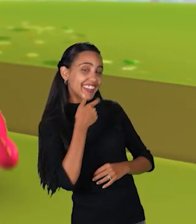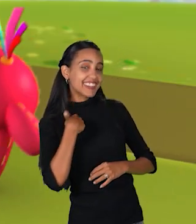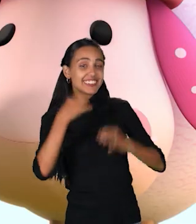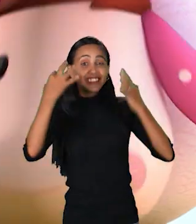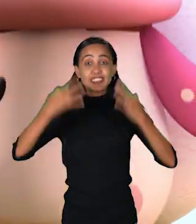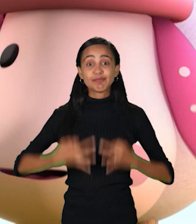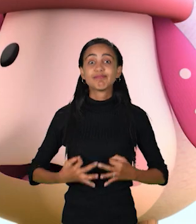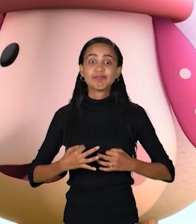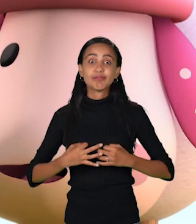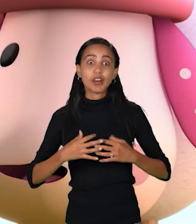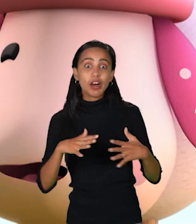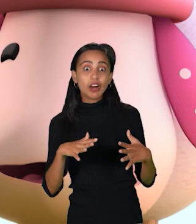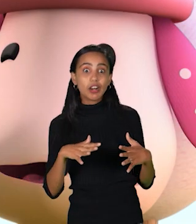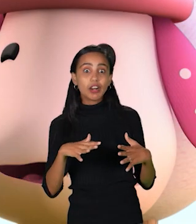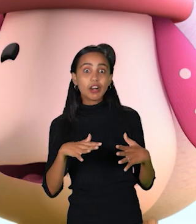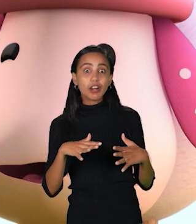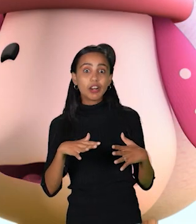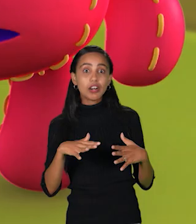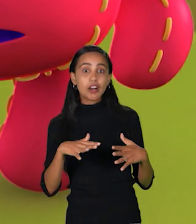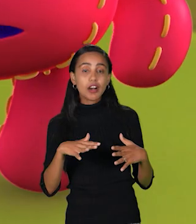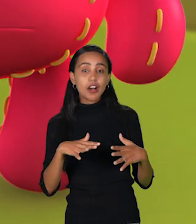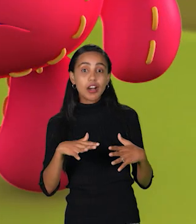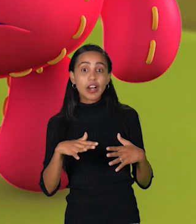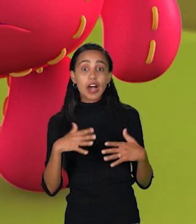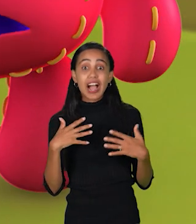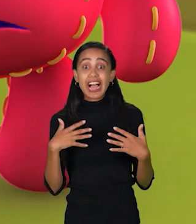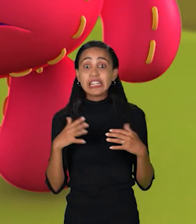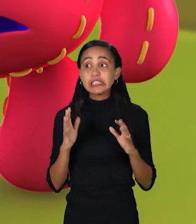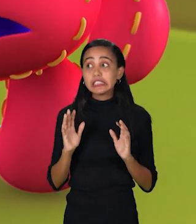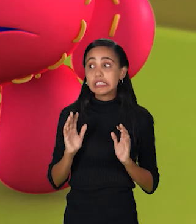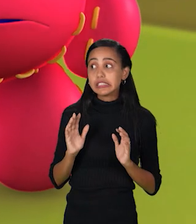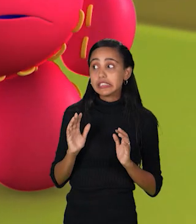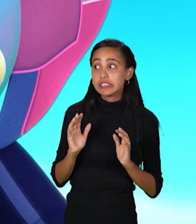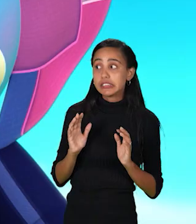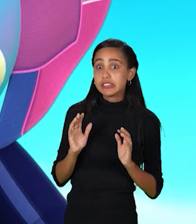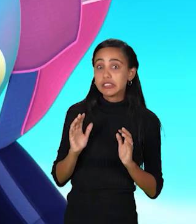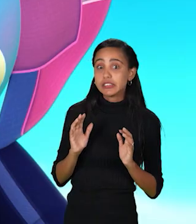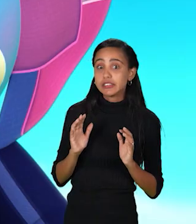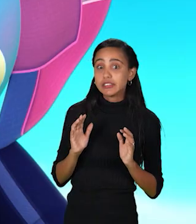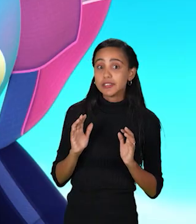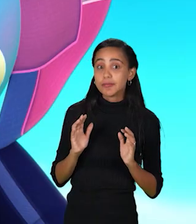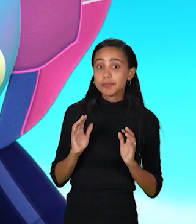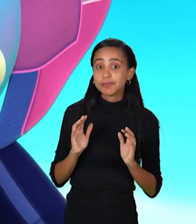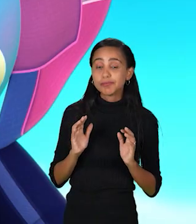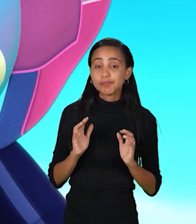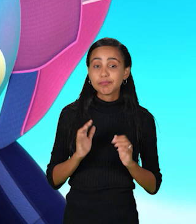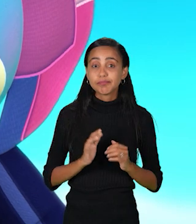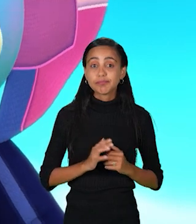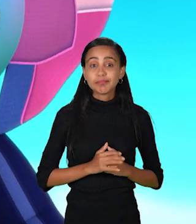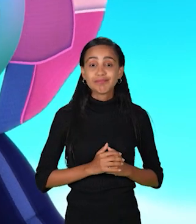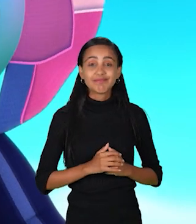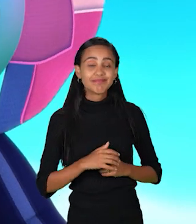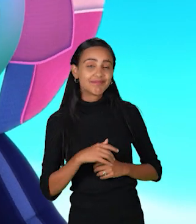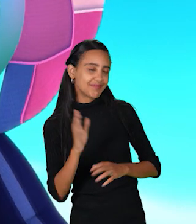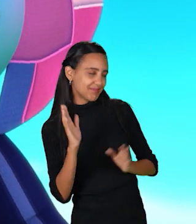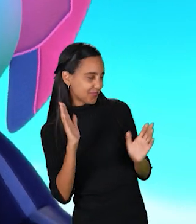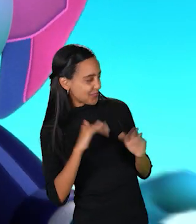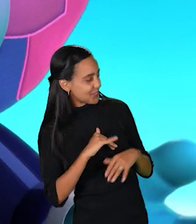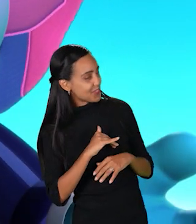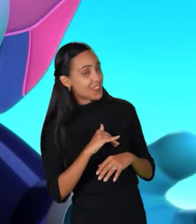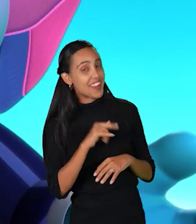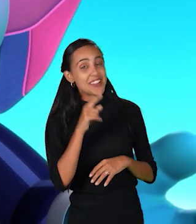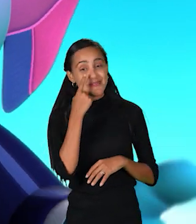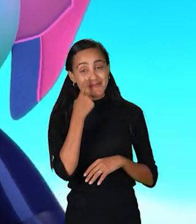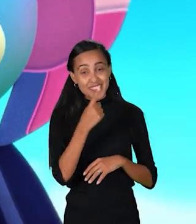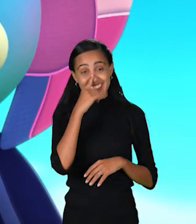toy! Oh. A Nina se le cayó el espejo. Oh. Fante sonríe. Y no hay duda de